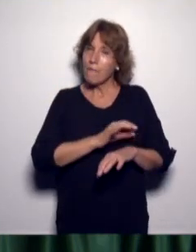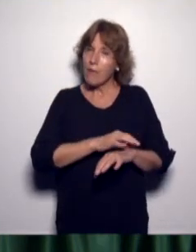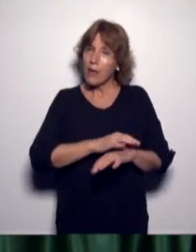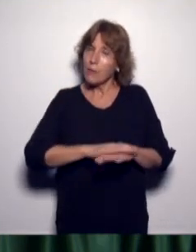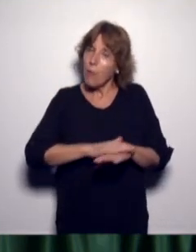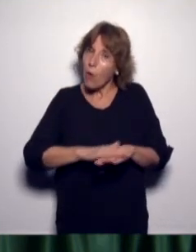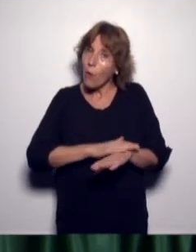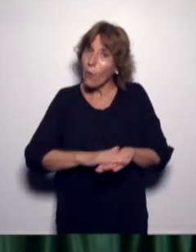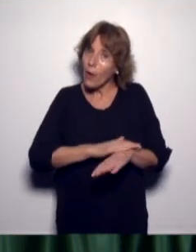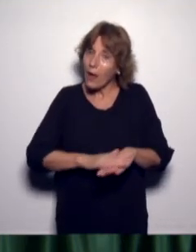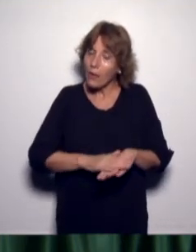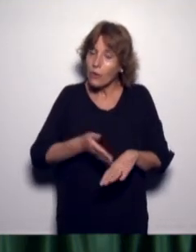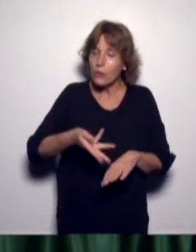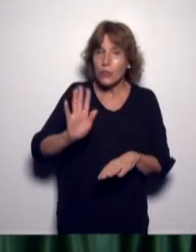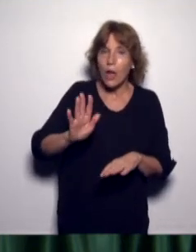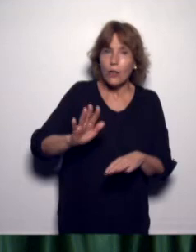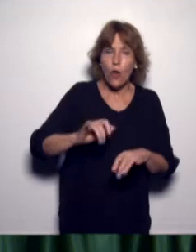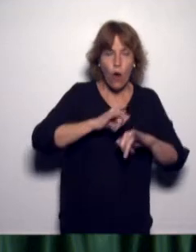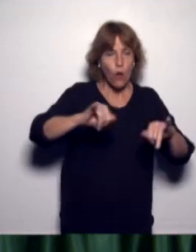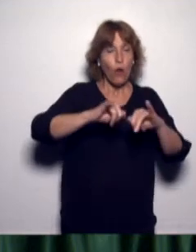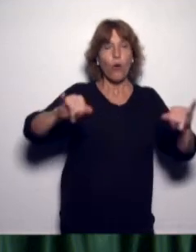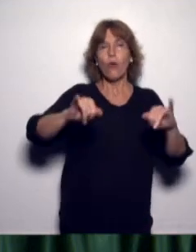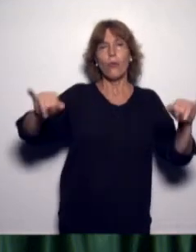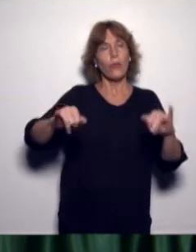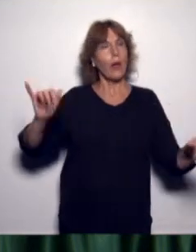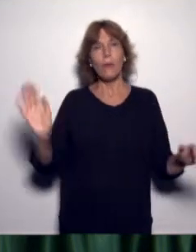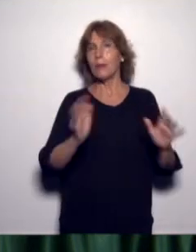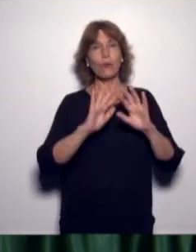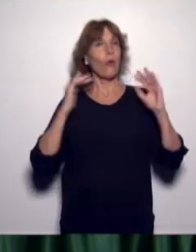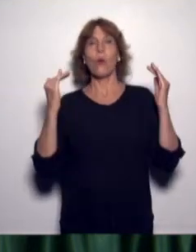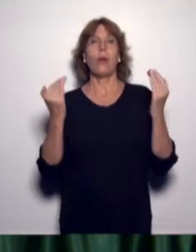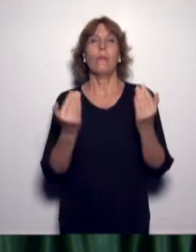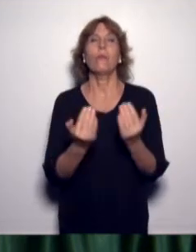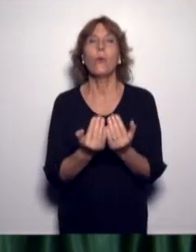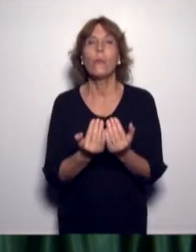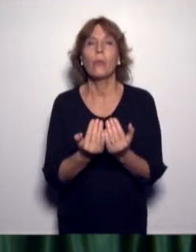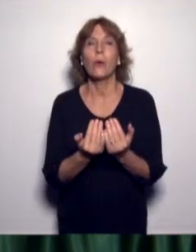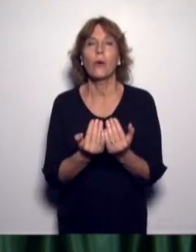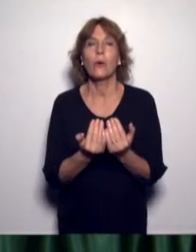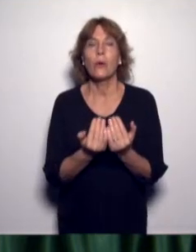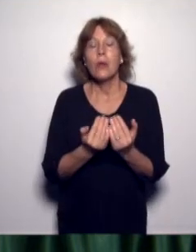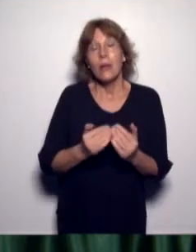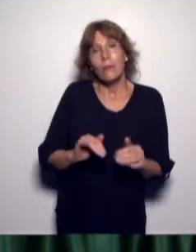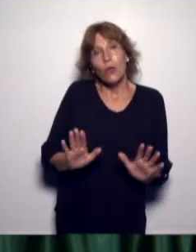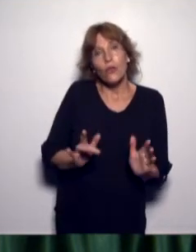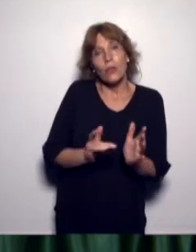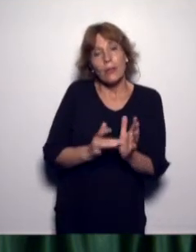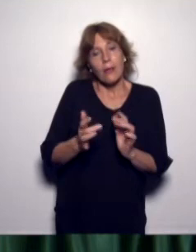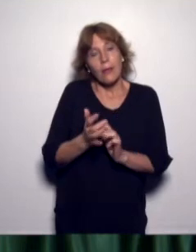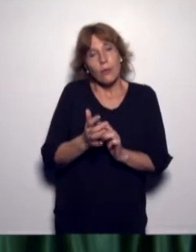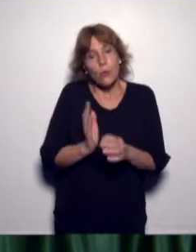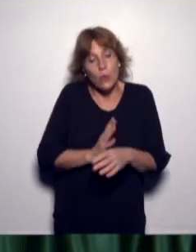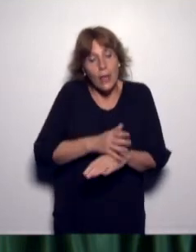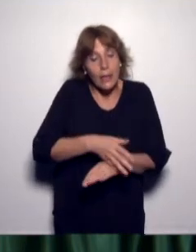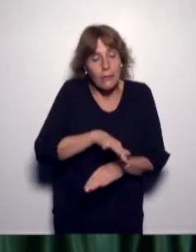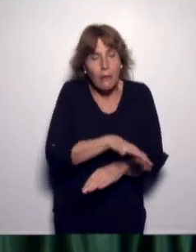a proclamarlo a todo el mundo, divulgando lo sucedido. De tal manera que Jesús ya no podía entrar públicamente